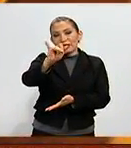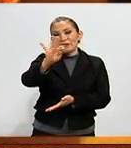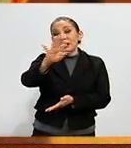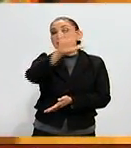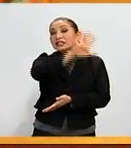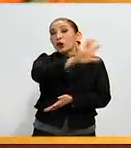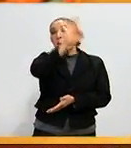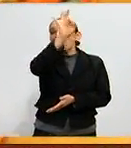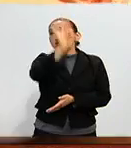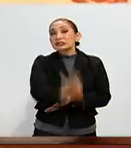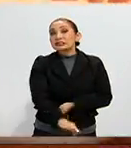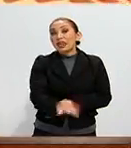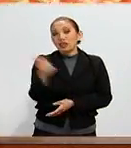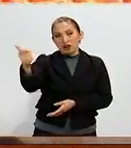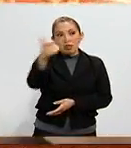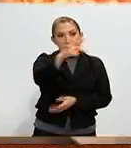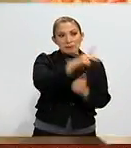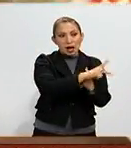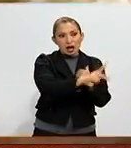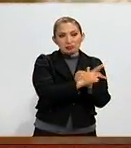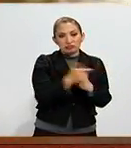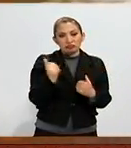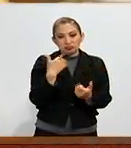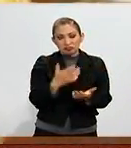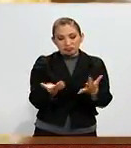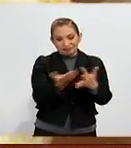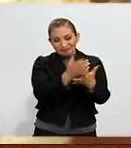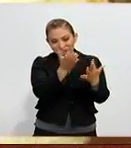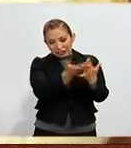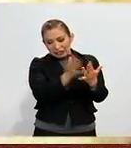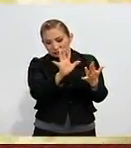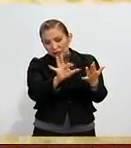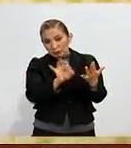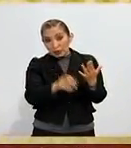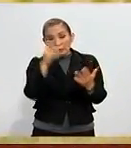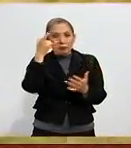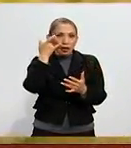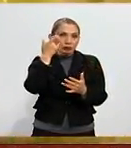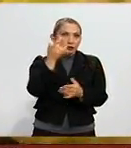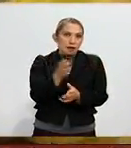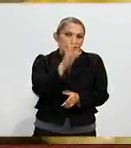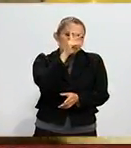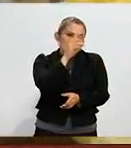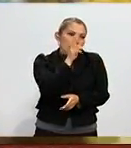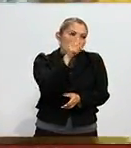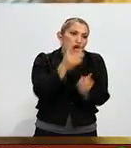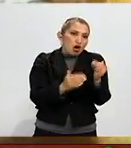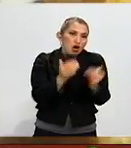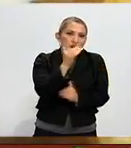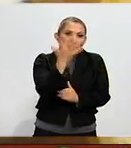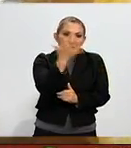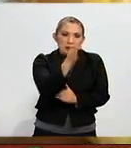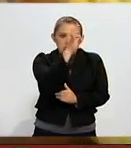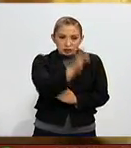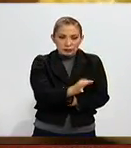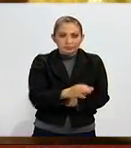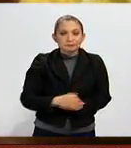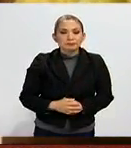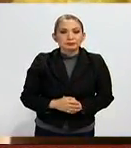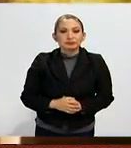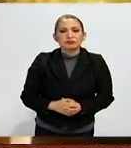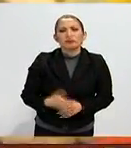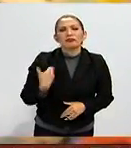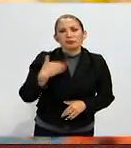del 5% del PIB de cada país, y sin piratería todavía sería mucho más, podría hasta llegar al 10%.